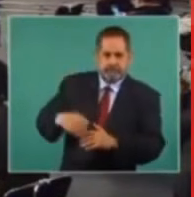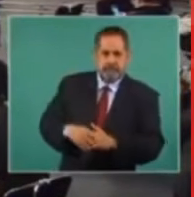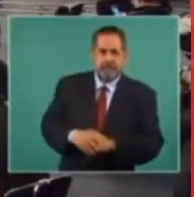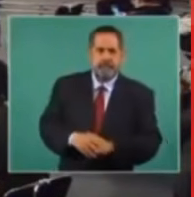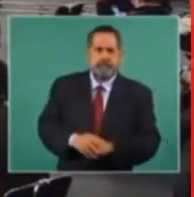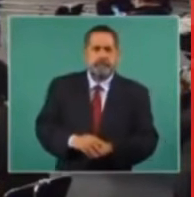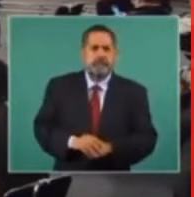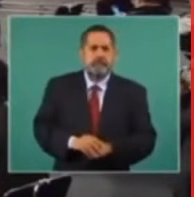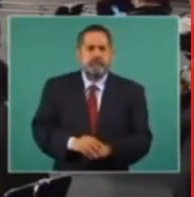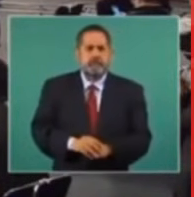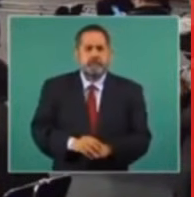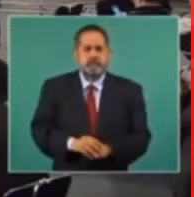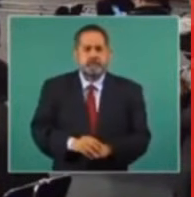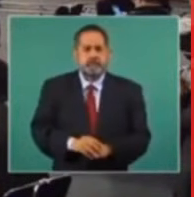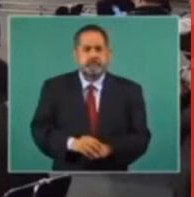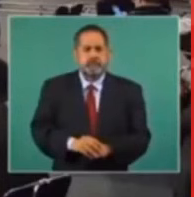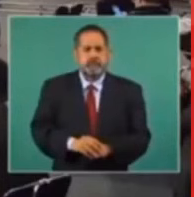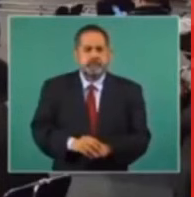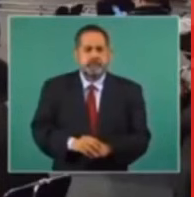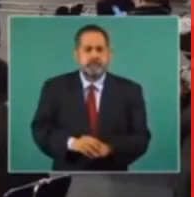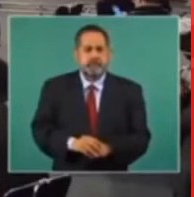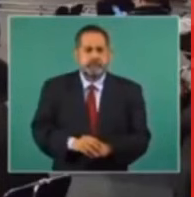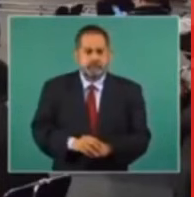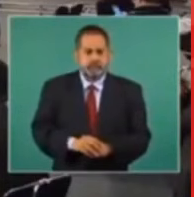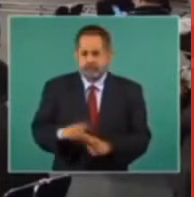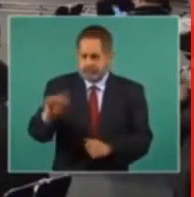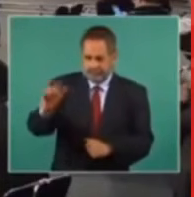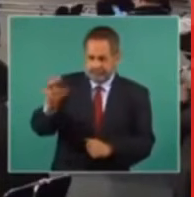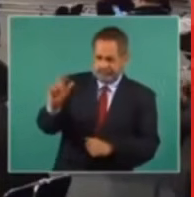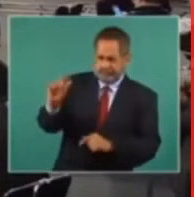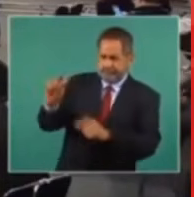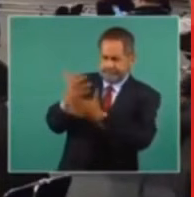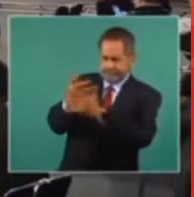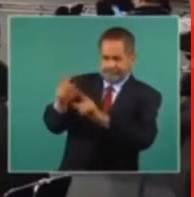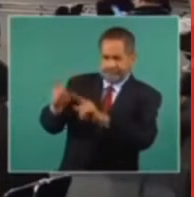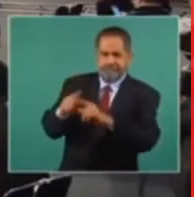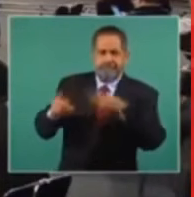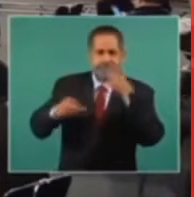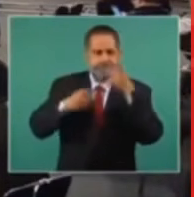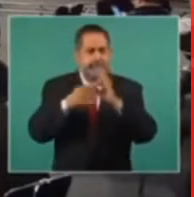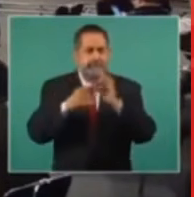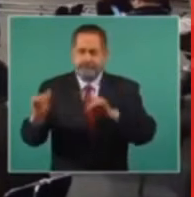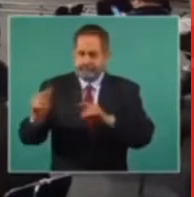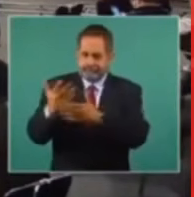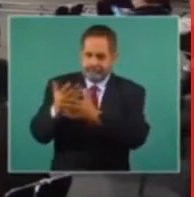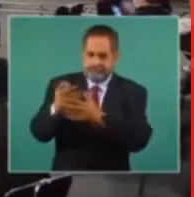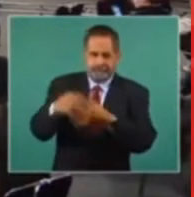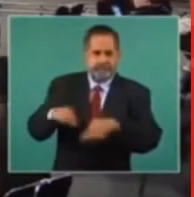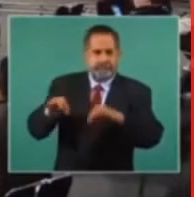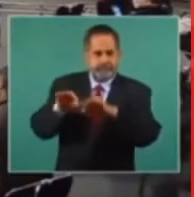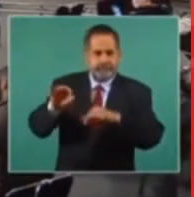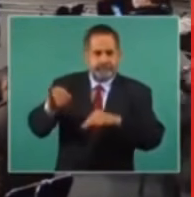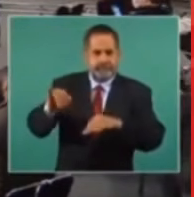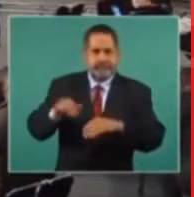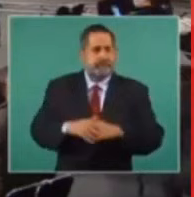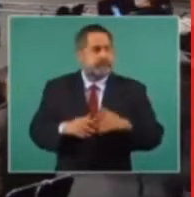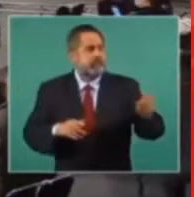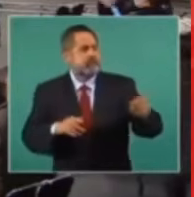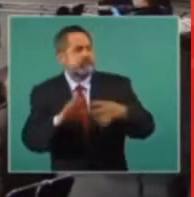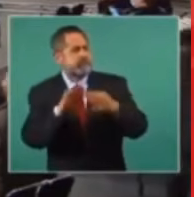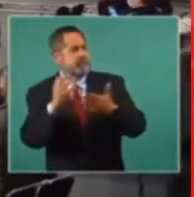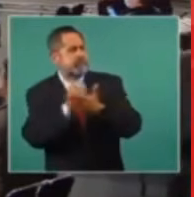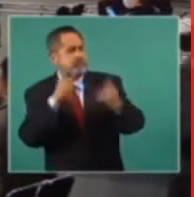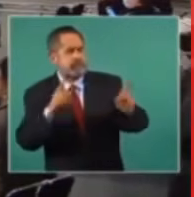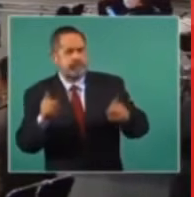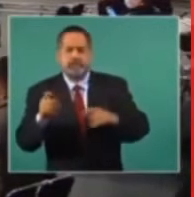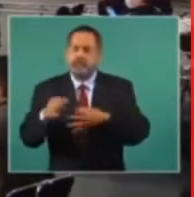es del 2,9%, vamos a redondearlo en 3. Como dice Jorge, pues no es una cuestión para presumir, pero a diferencia de los gobiernos de Enrique Peña